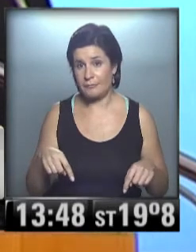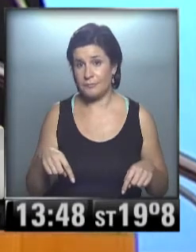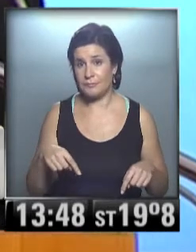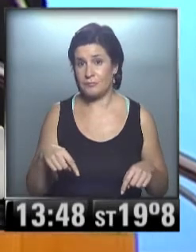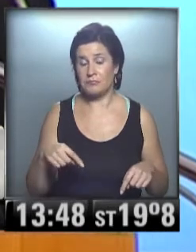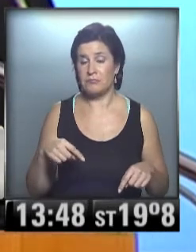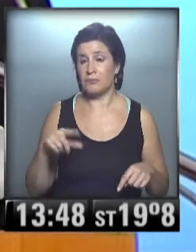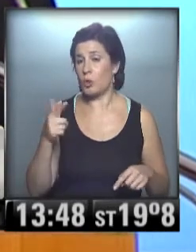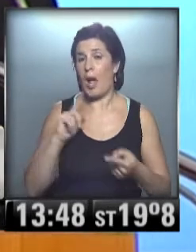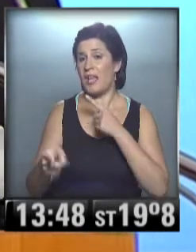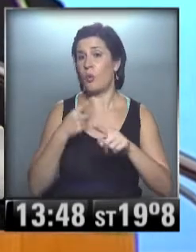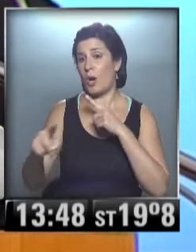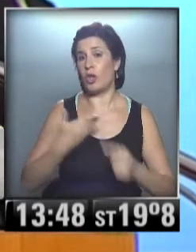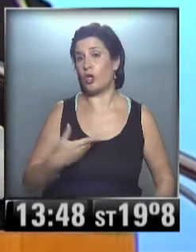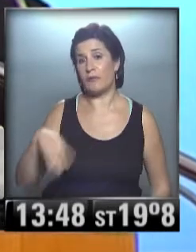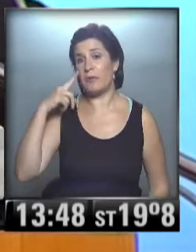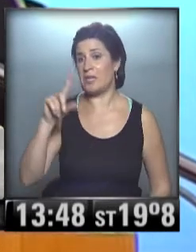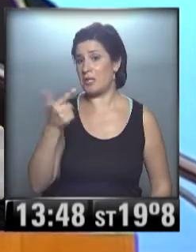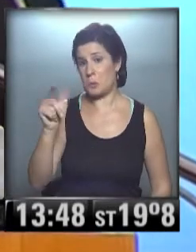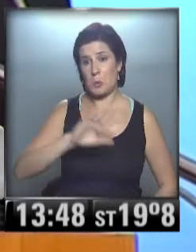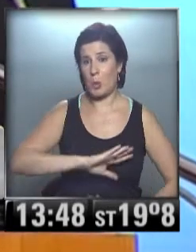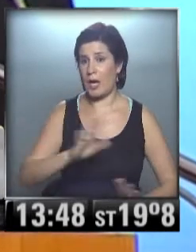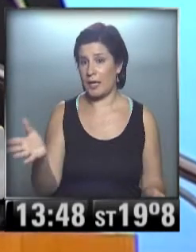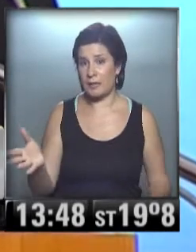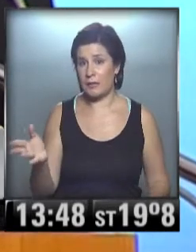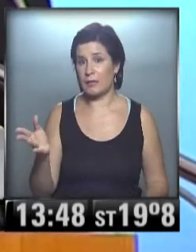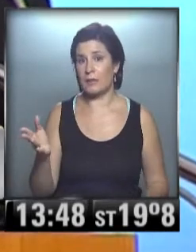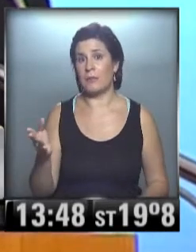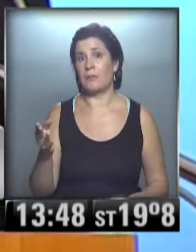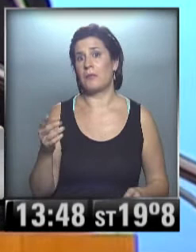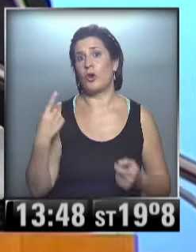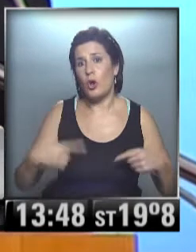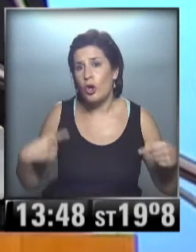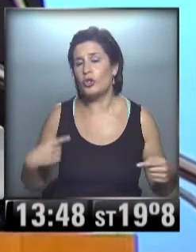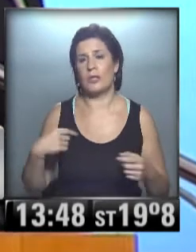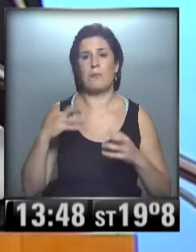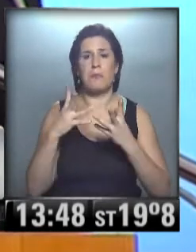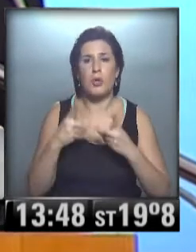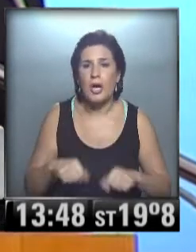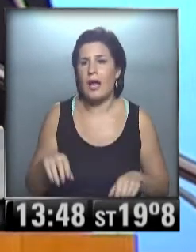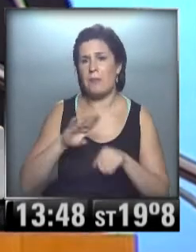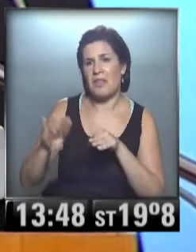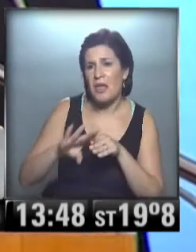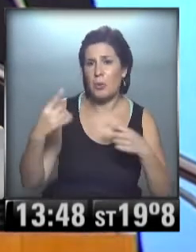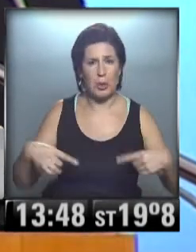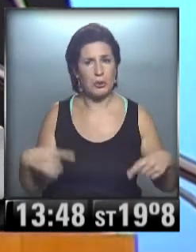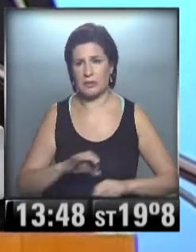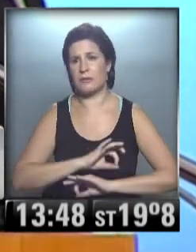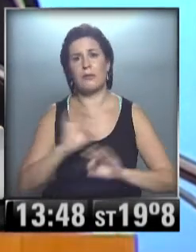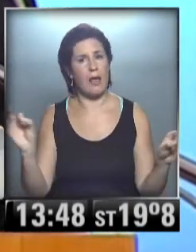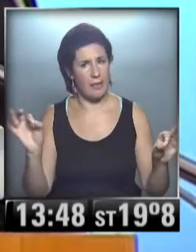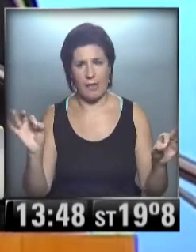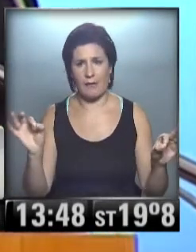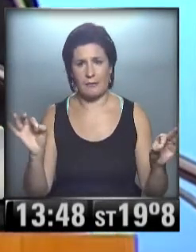ningún acuerdo con el Fondo Monetario Internacional en términos de un paquete de medidas o un programa de reformas, no hay ninguno, porque de